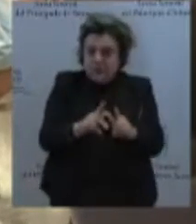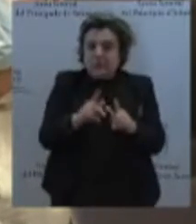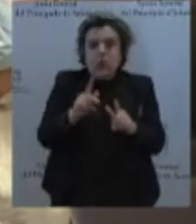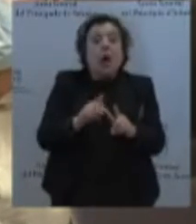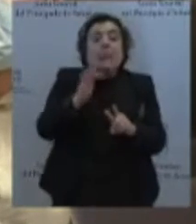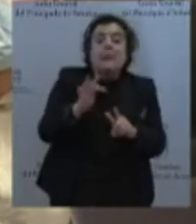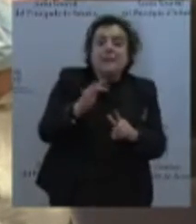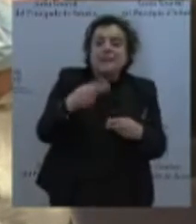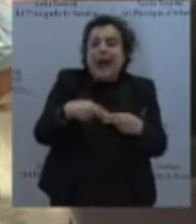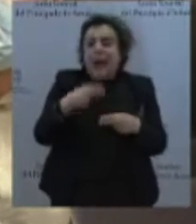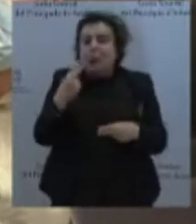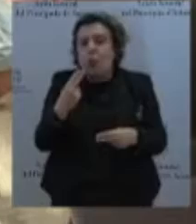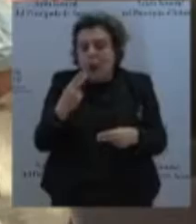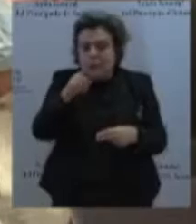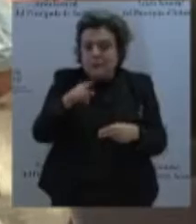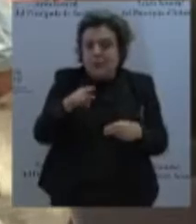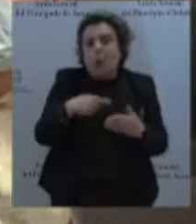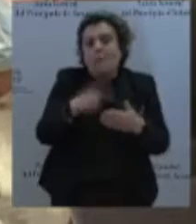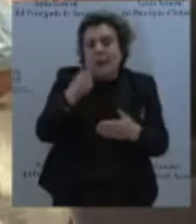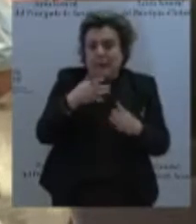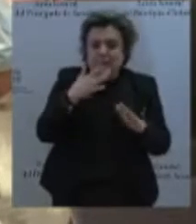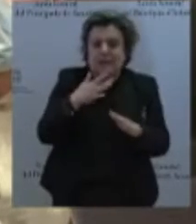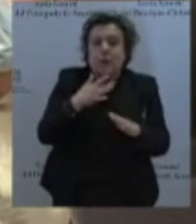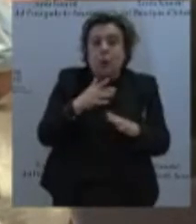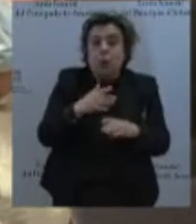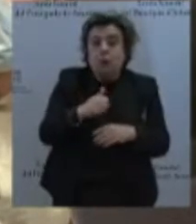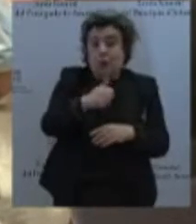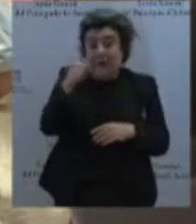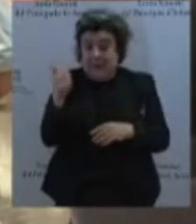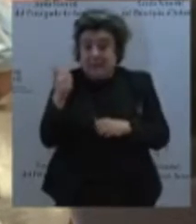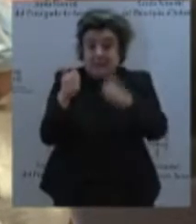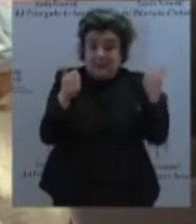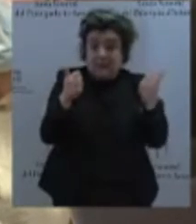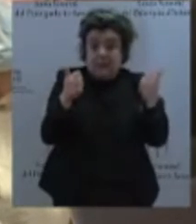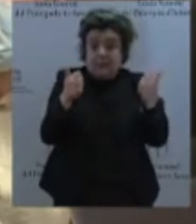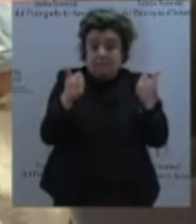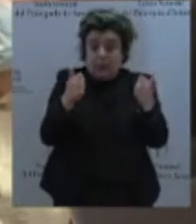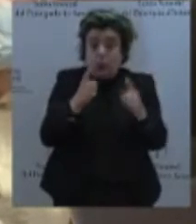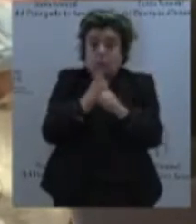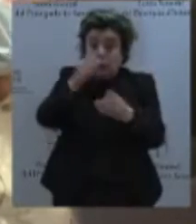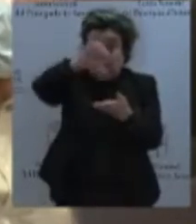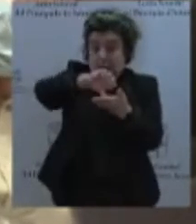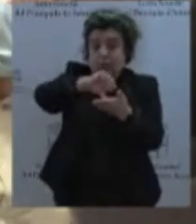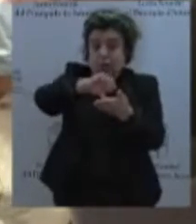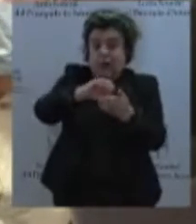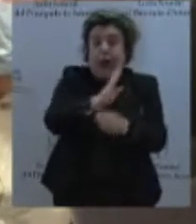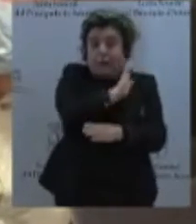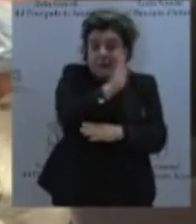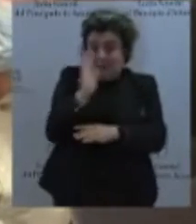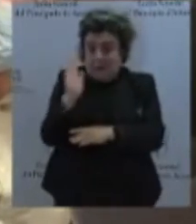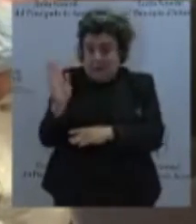gravan a las salas frente al centro de modo tristemente tangible. Mencionemos la brecha salarial o la doble brecha que afronta la mujer